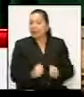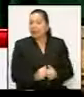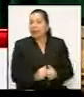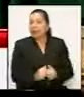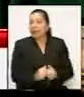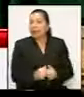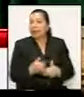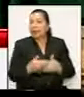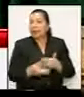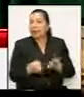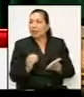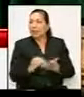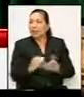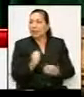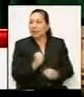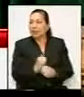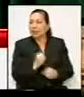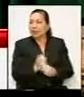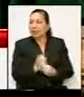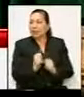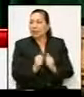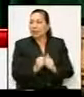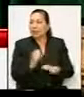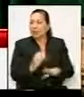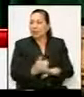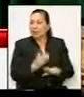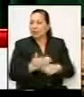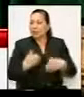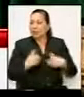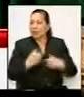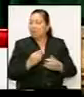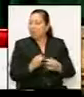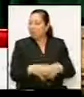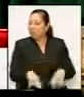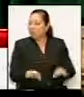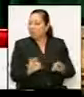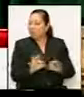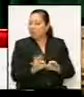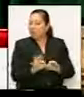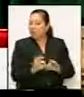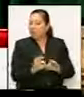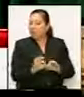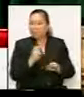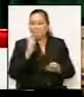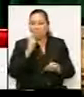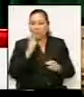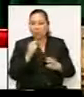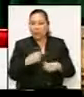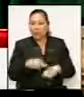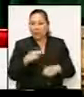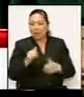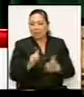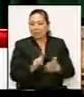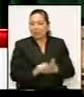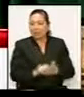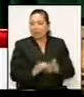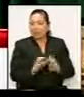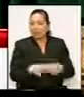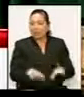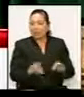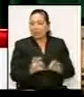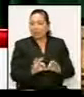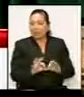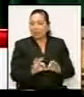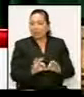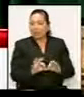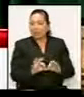a seguir trabajando por un desarrollo ganadero importante, y donde Puno es la región más